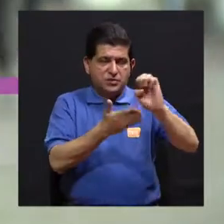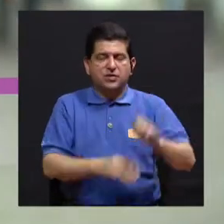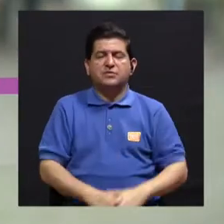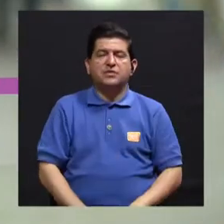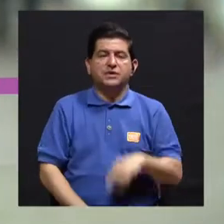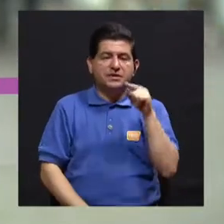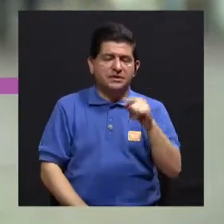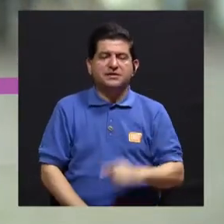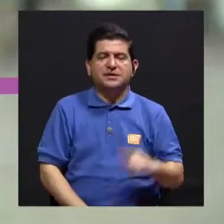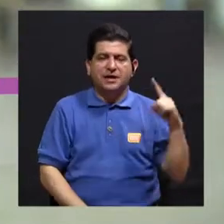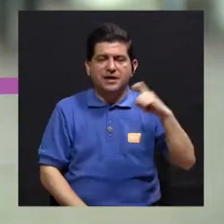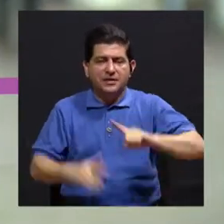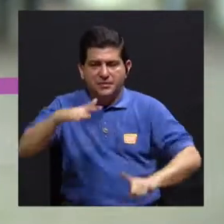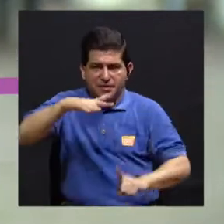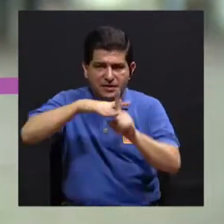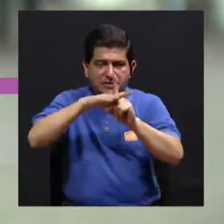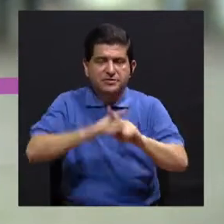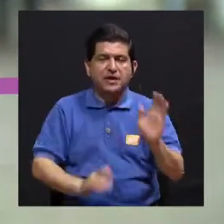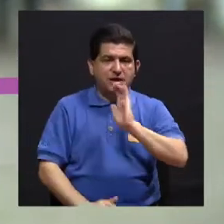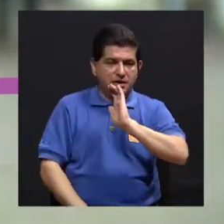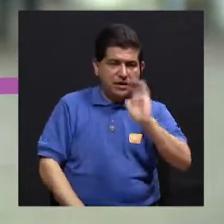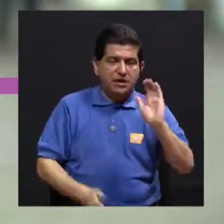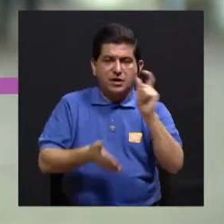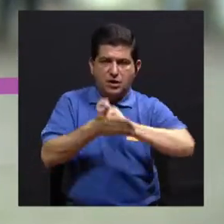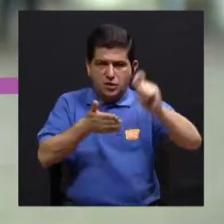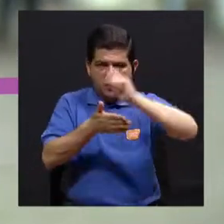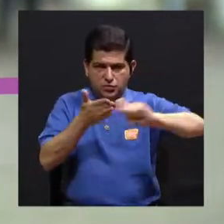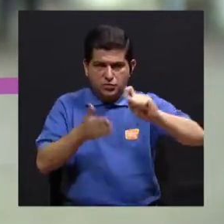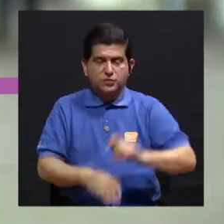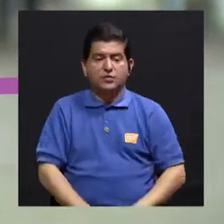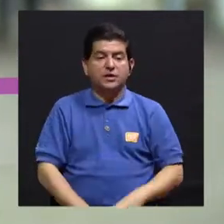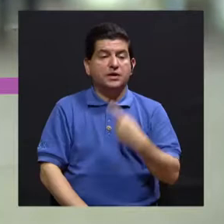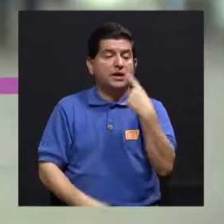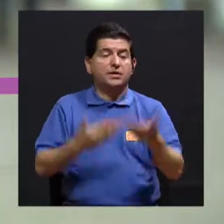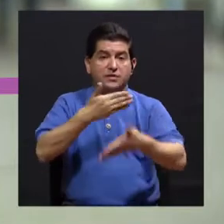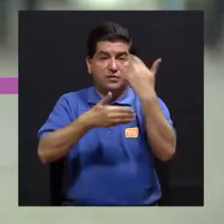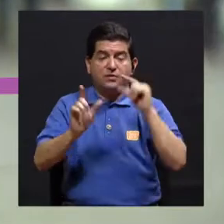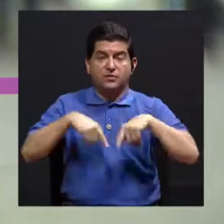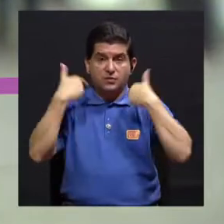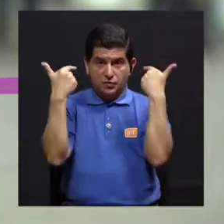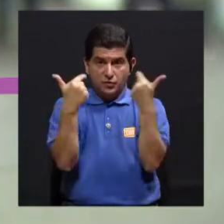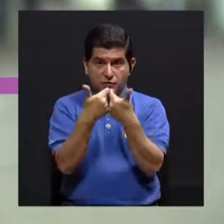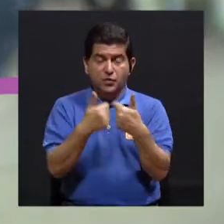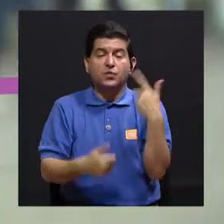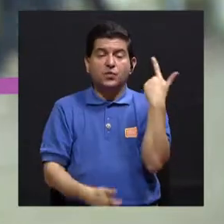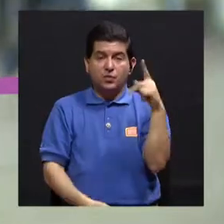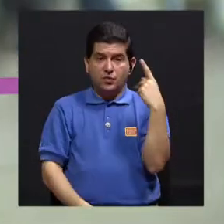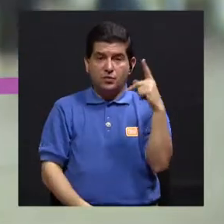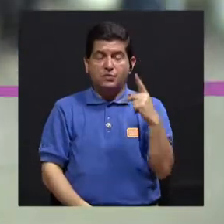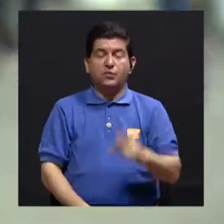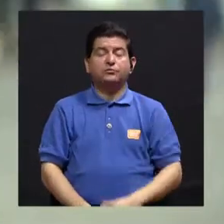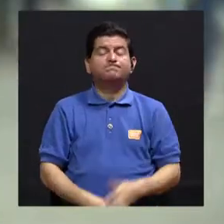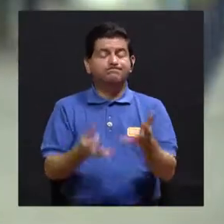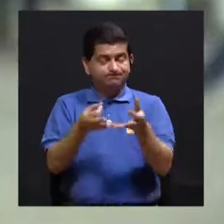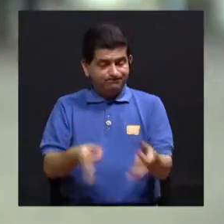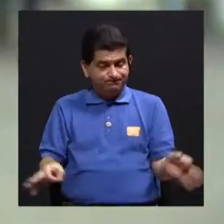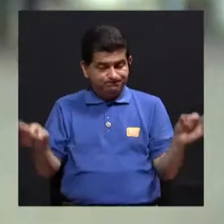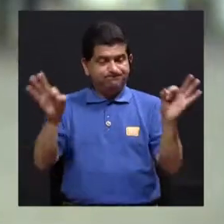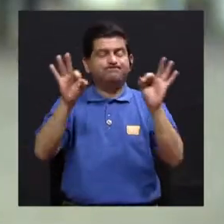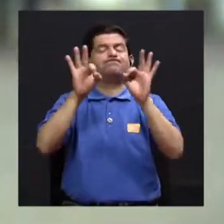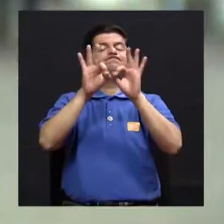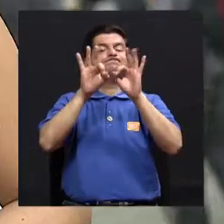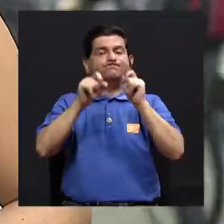prevención de parasitosis en escolares, ¿verdad? Usualmente es un grupo, como les había comentado, pues de riesgo bastante mayor grande.